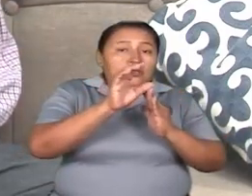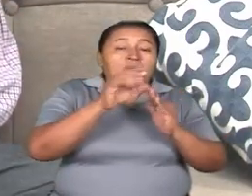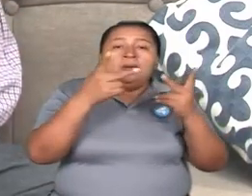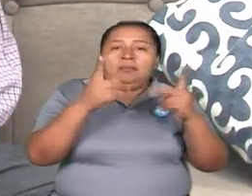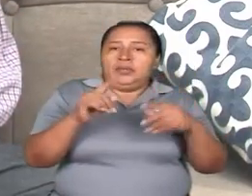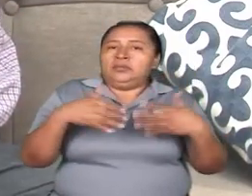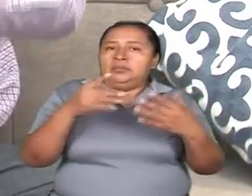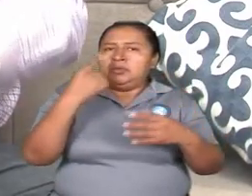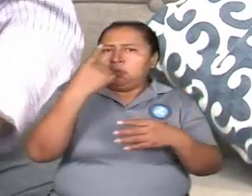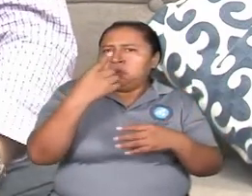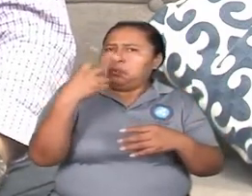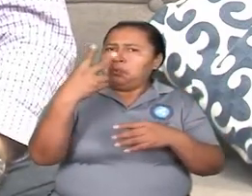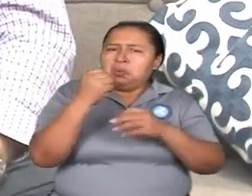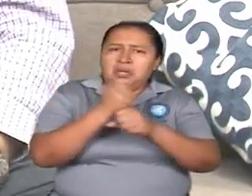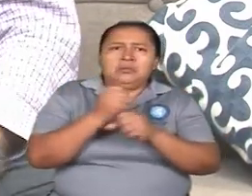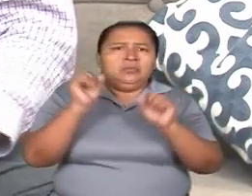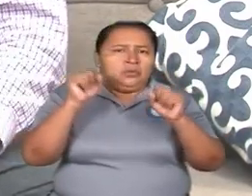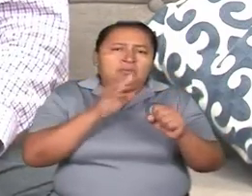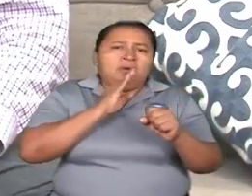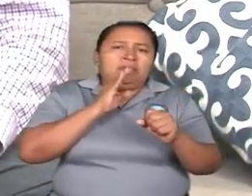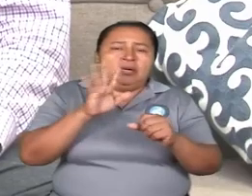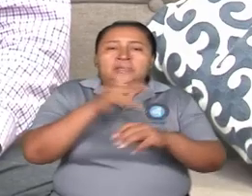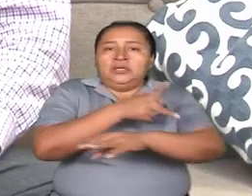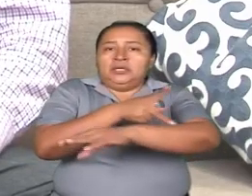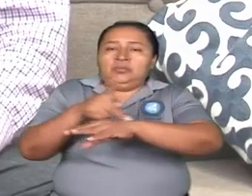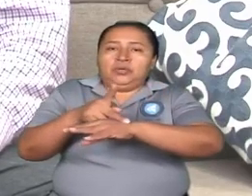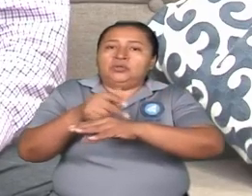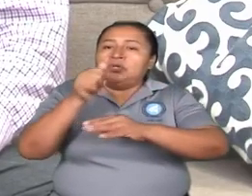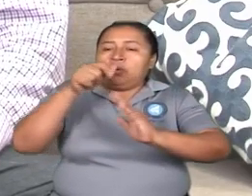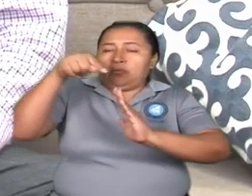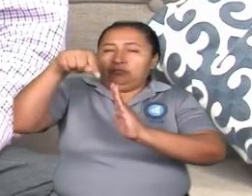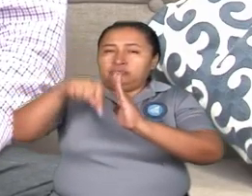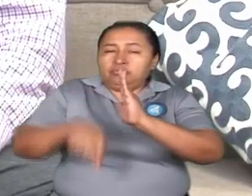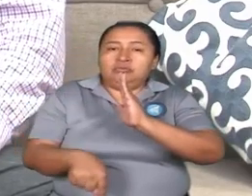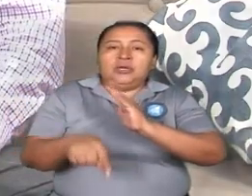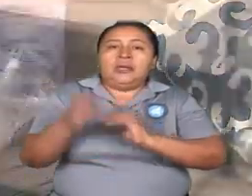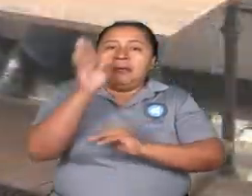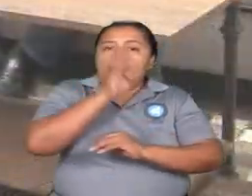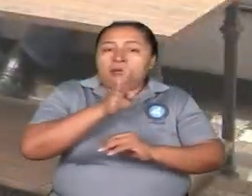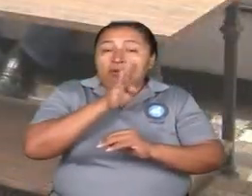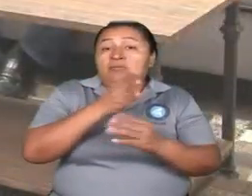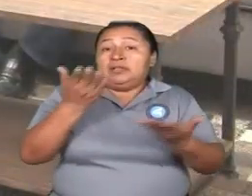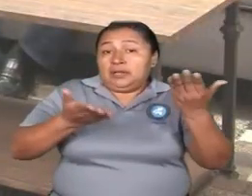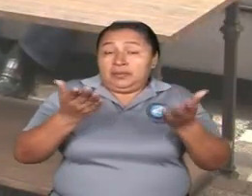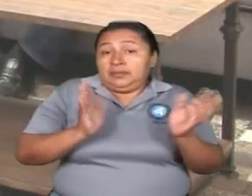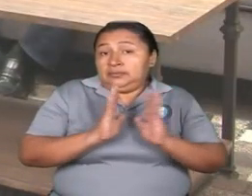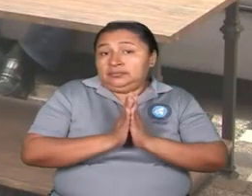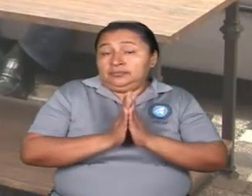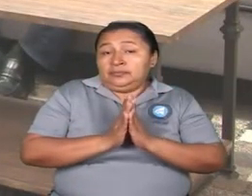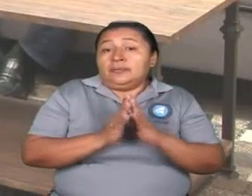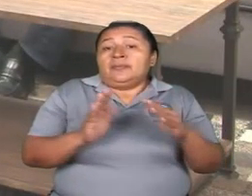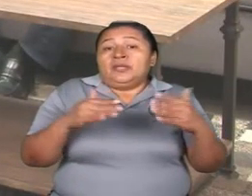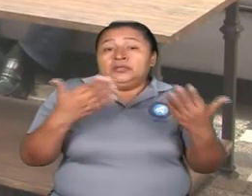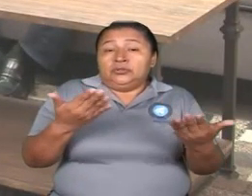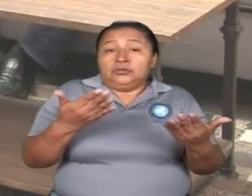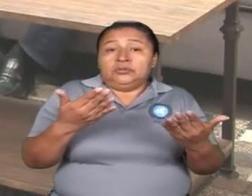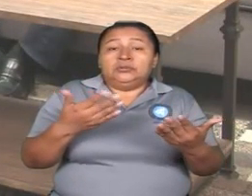en 1 o 2 años podemos estar hablando del puerto de aguas profundas de Bluefin. Entonces, como te